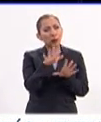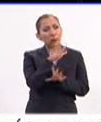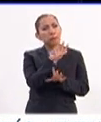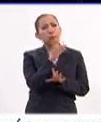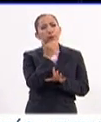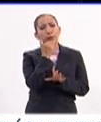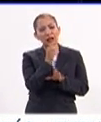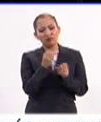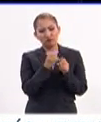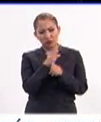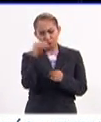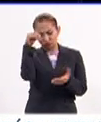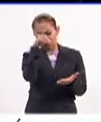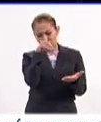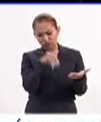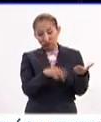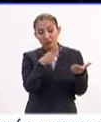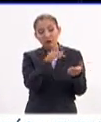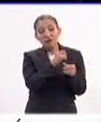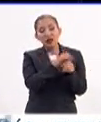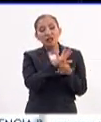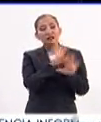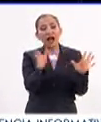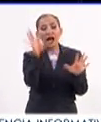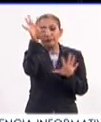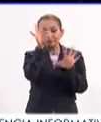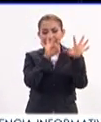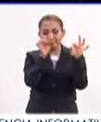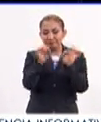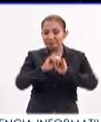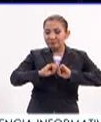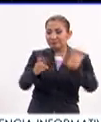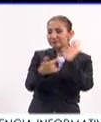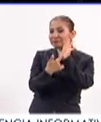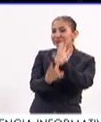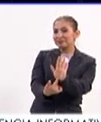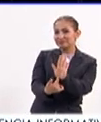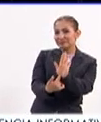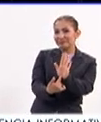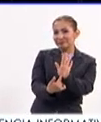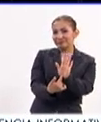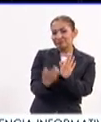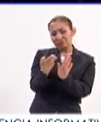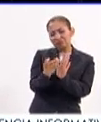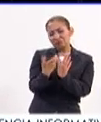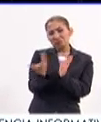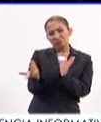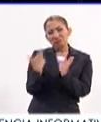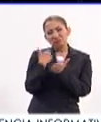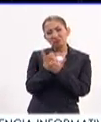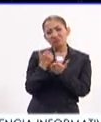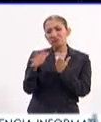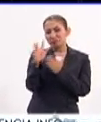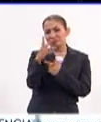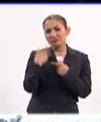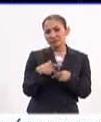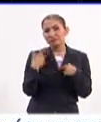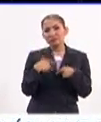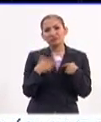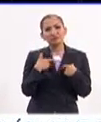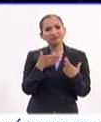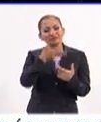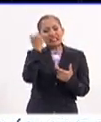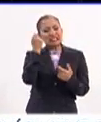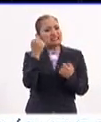condensa mucha información, pero la información ya viene digerida. Y creo que eso le ayuda mucho a una persona que